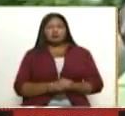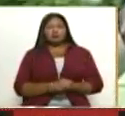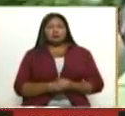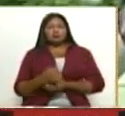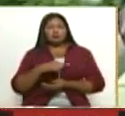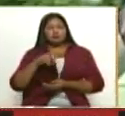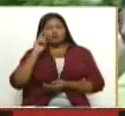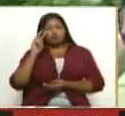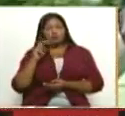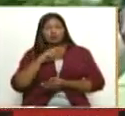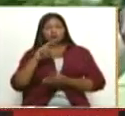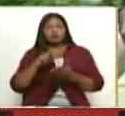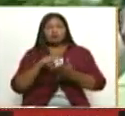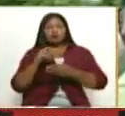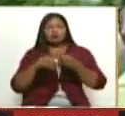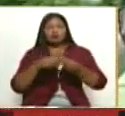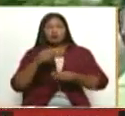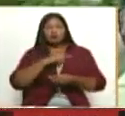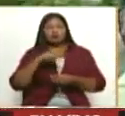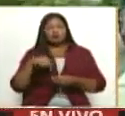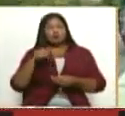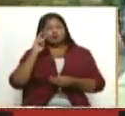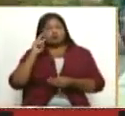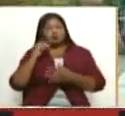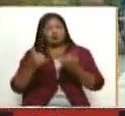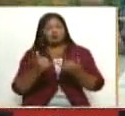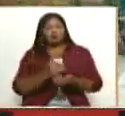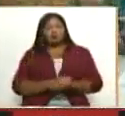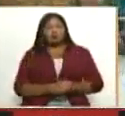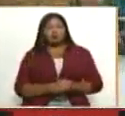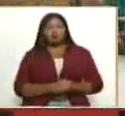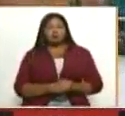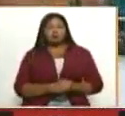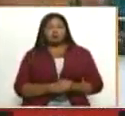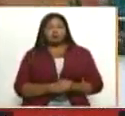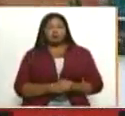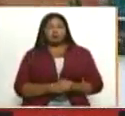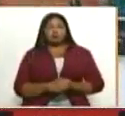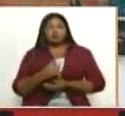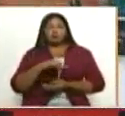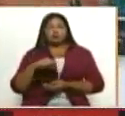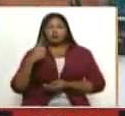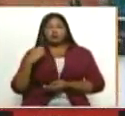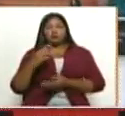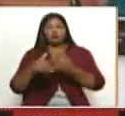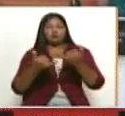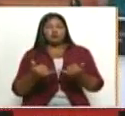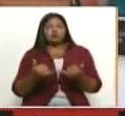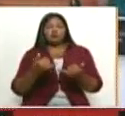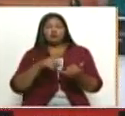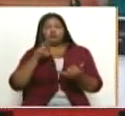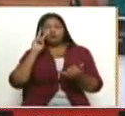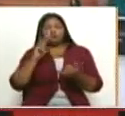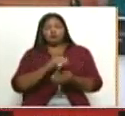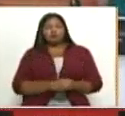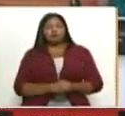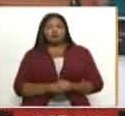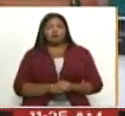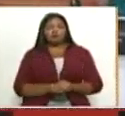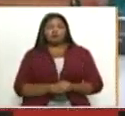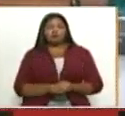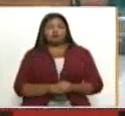nuestra, tras 70 años de conflicto interno, tengamos esta mesa. Eso es